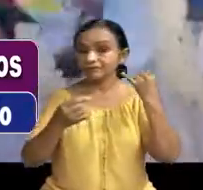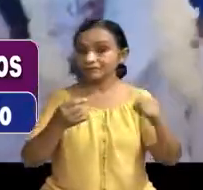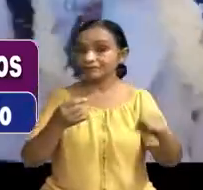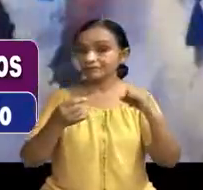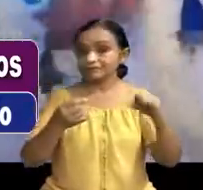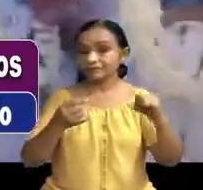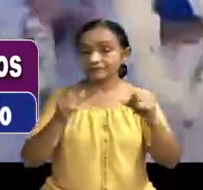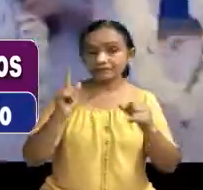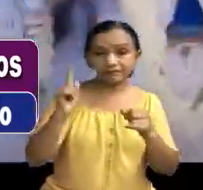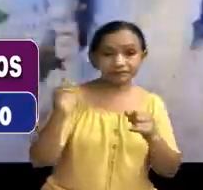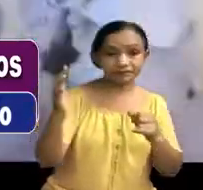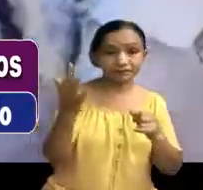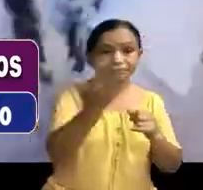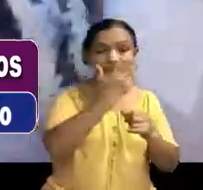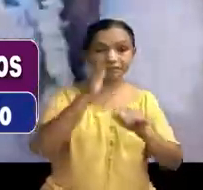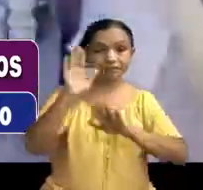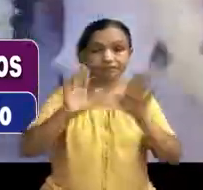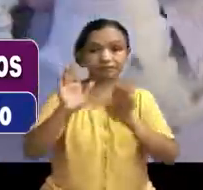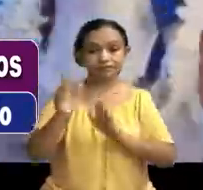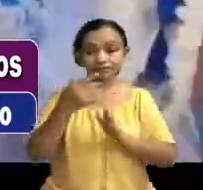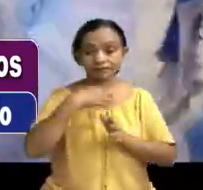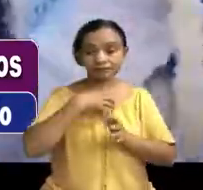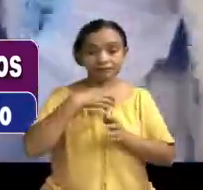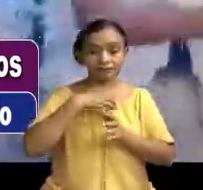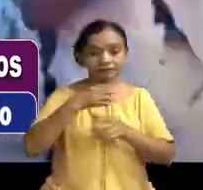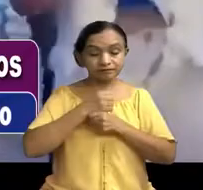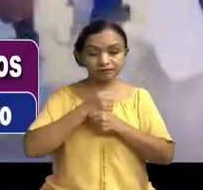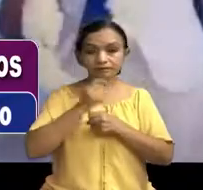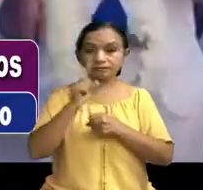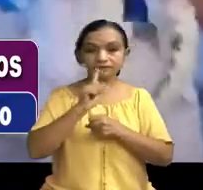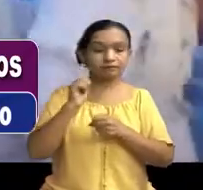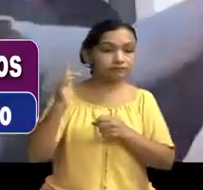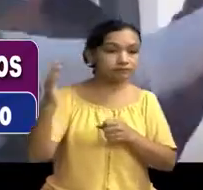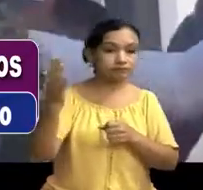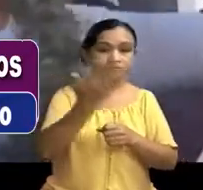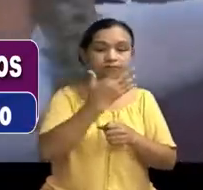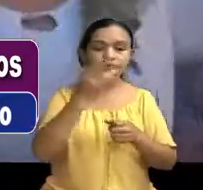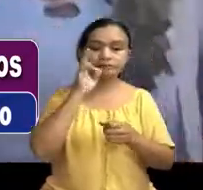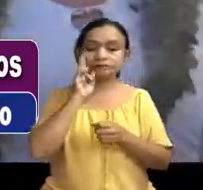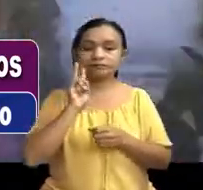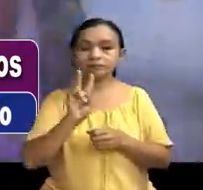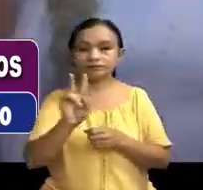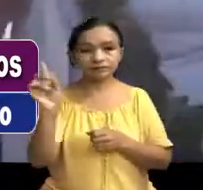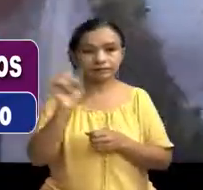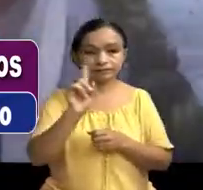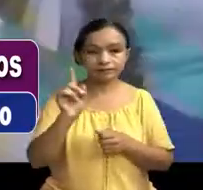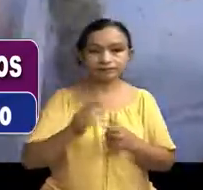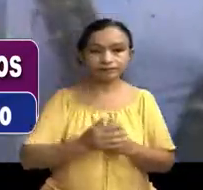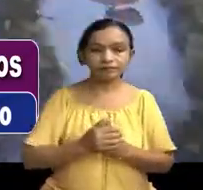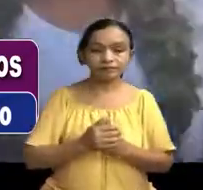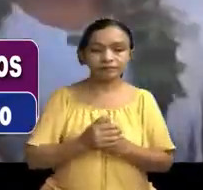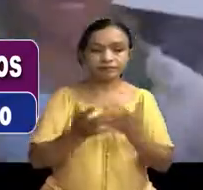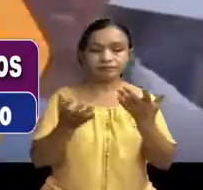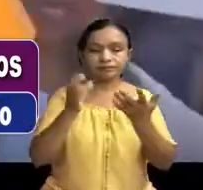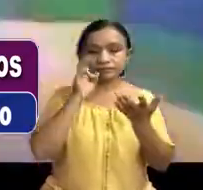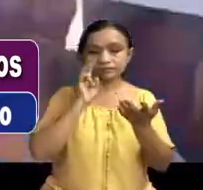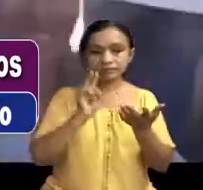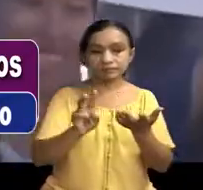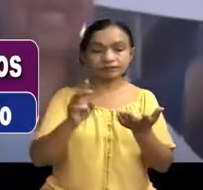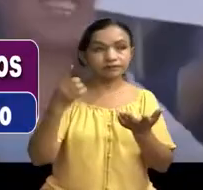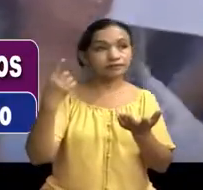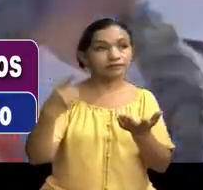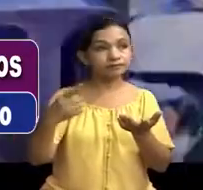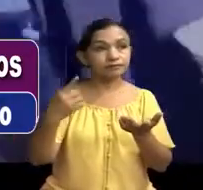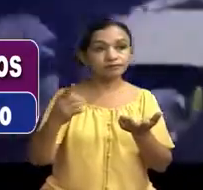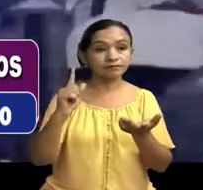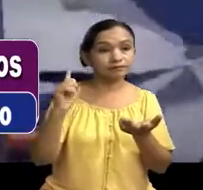construir todas las democracias, no solo la democracia electoral, que es la que es, bueno, la más visible, pues. Que es la democracia. Que tratan de visibilizar la ultraderecha, claro,